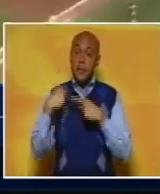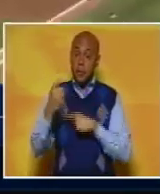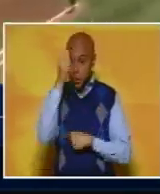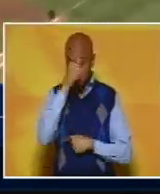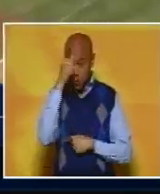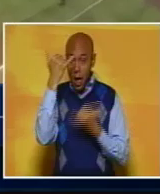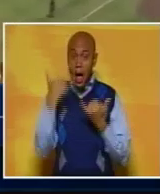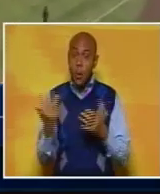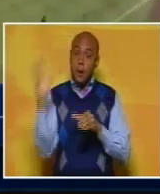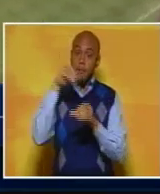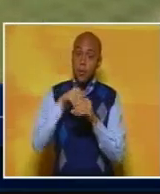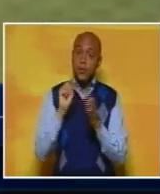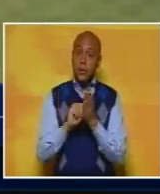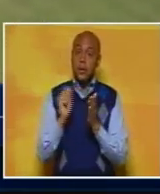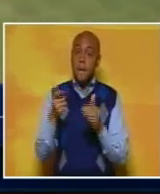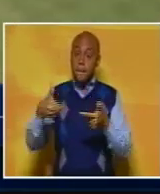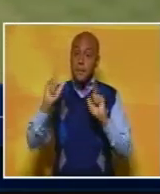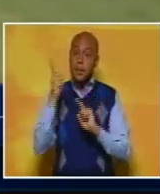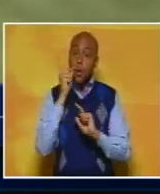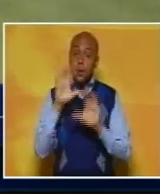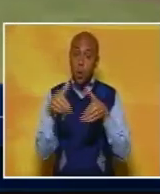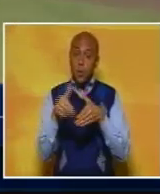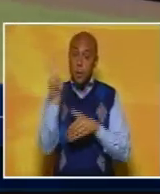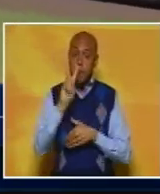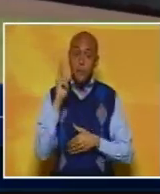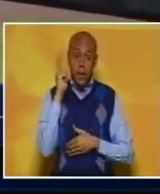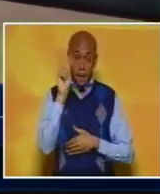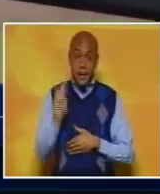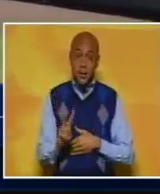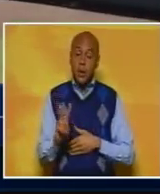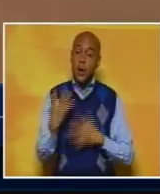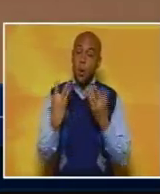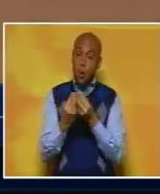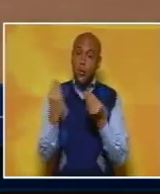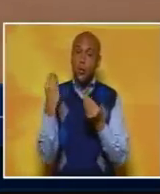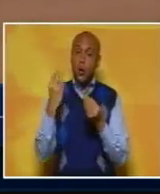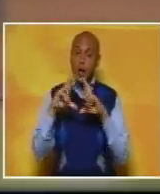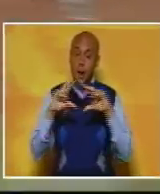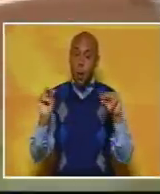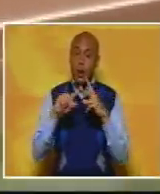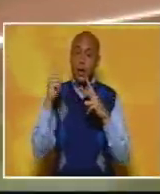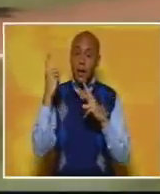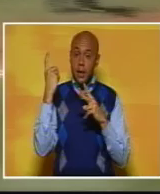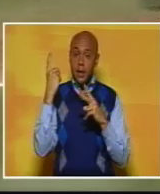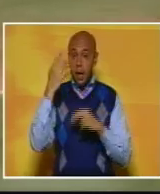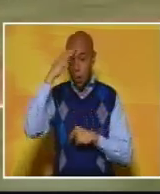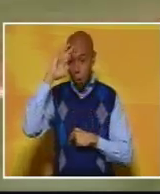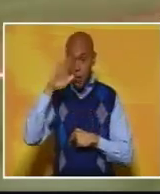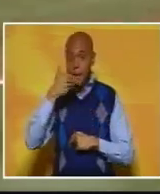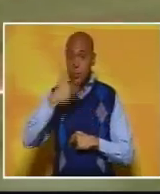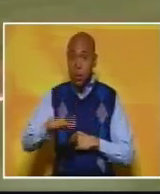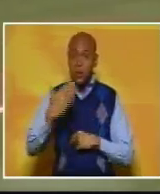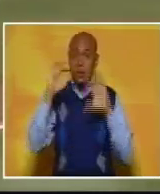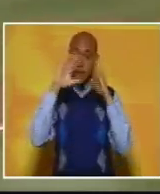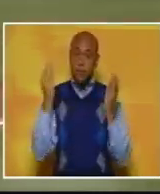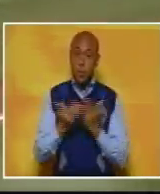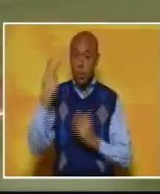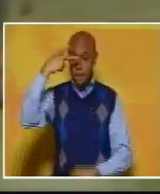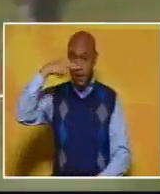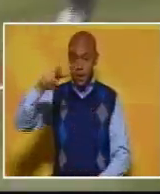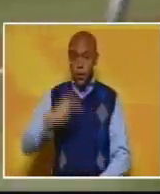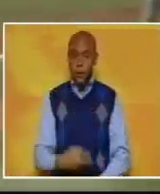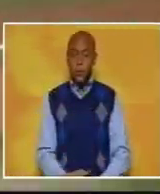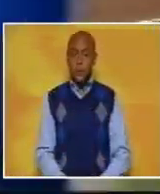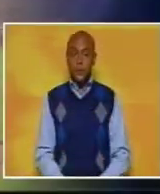Lograr el podio permite a los criollos acompañar a Nicaragua y a Cuba como los equipos clasificados al Mundial de México.